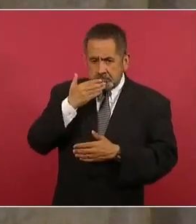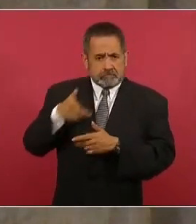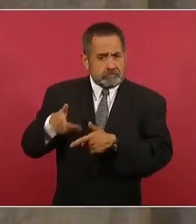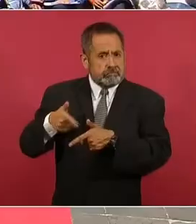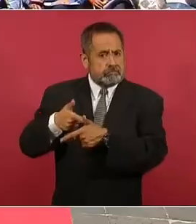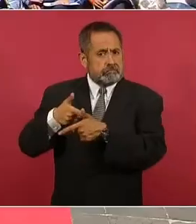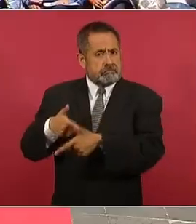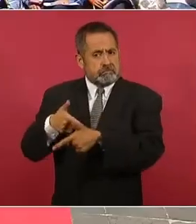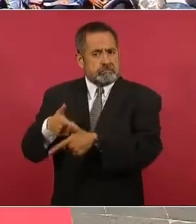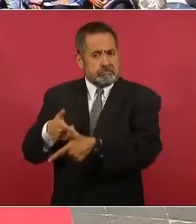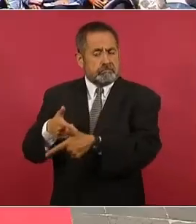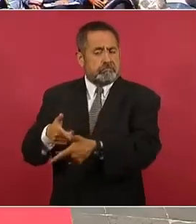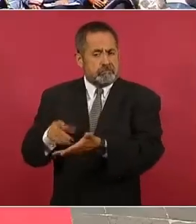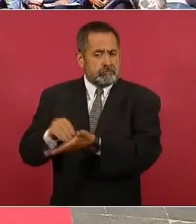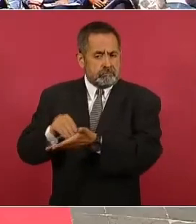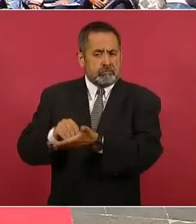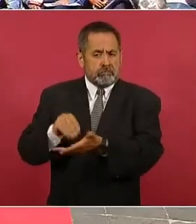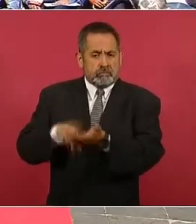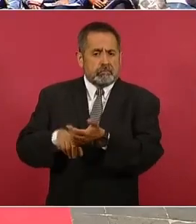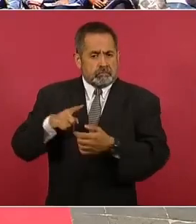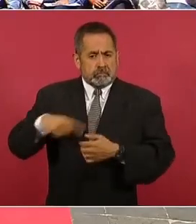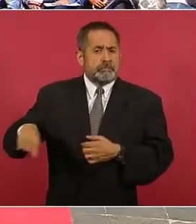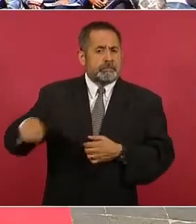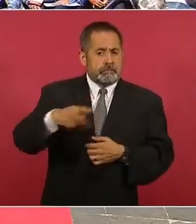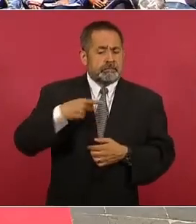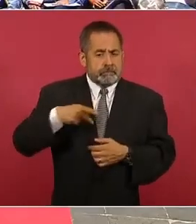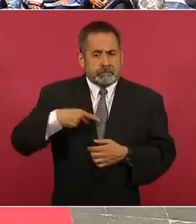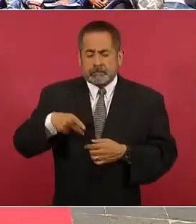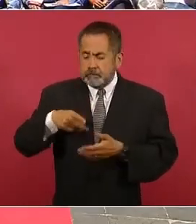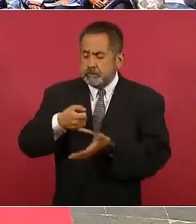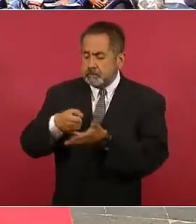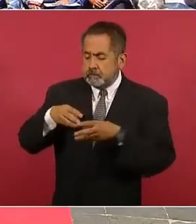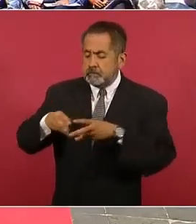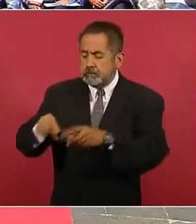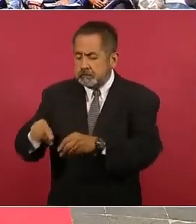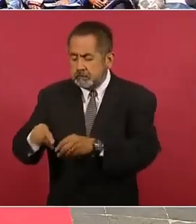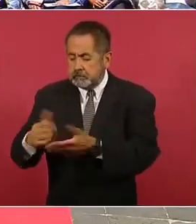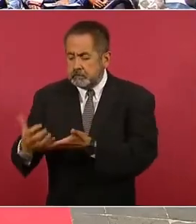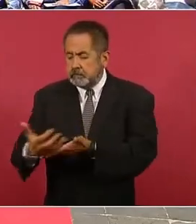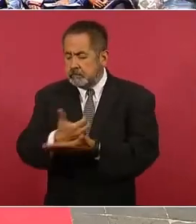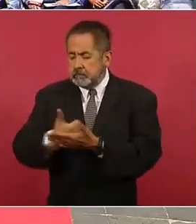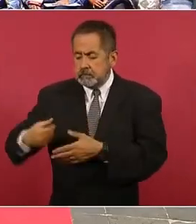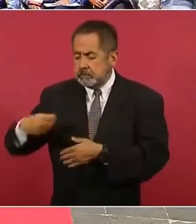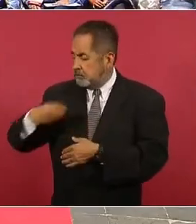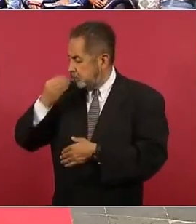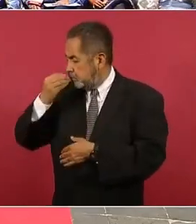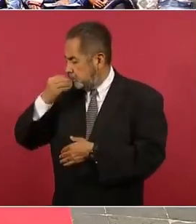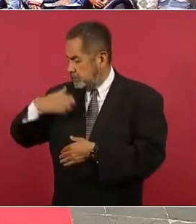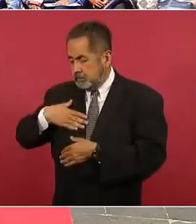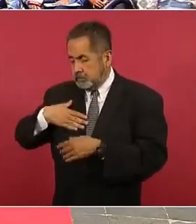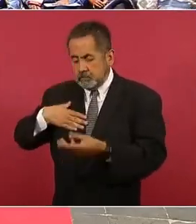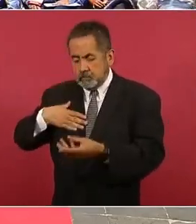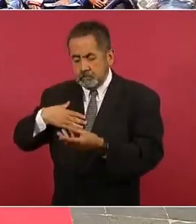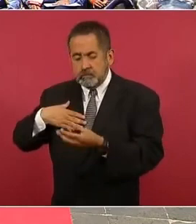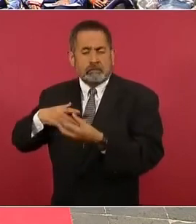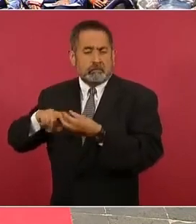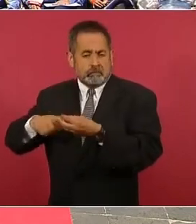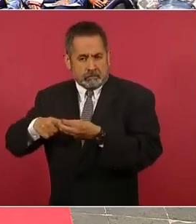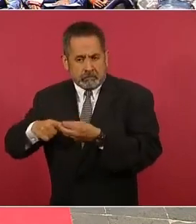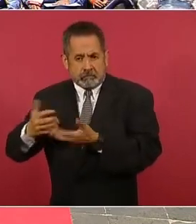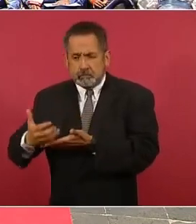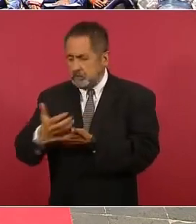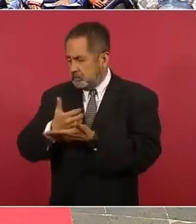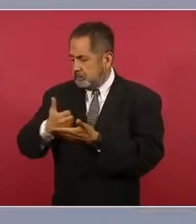ahí. Todavía la gente siembra y guarda su maíz y guarda el frijol